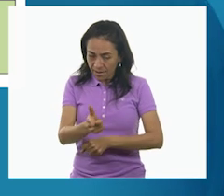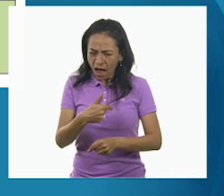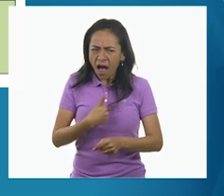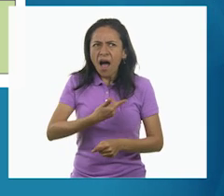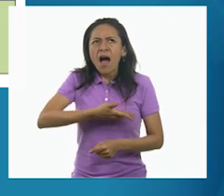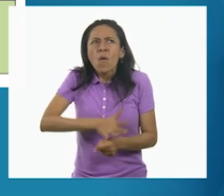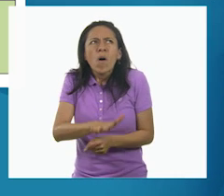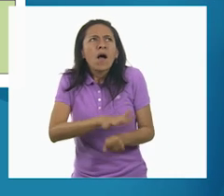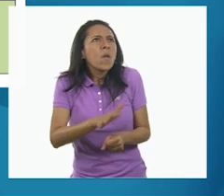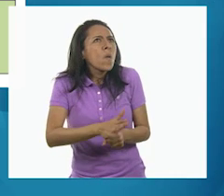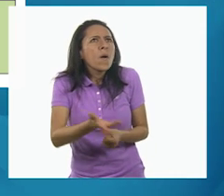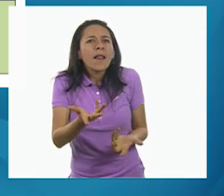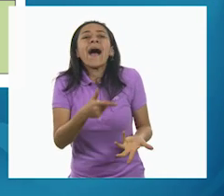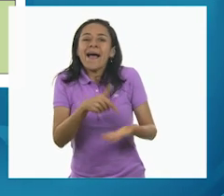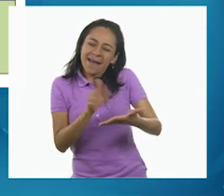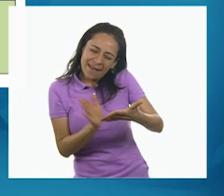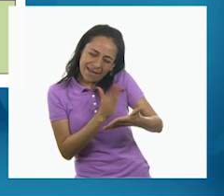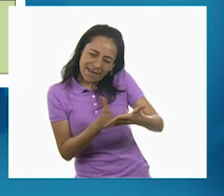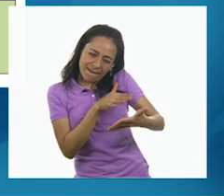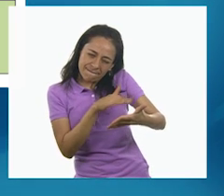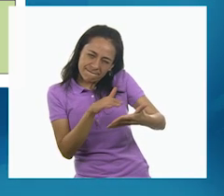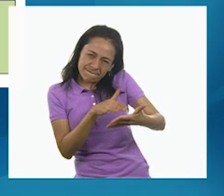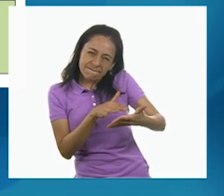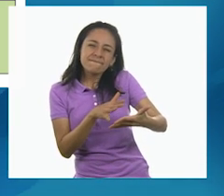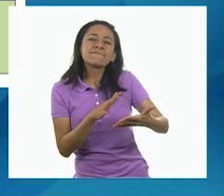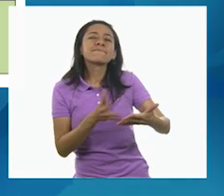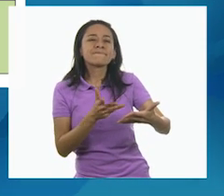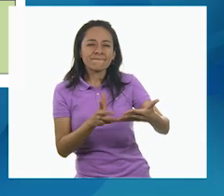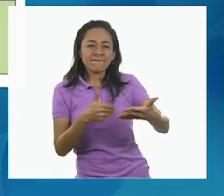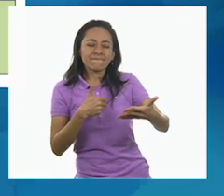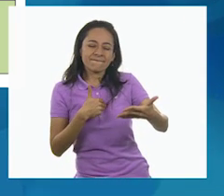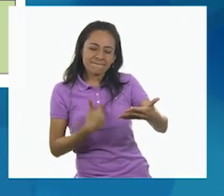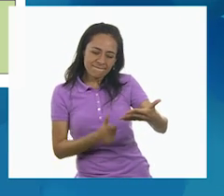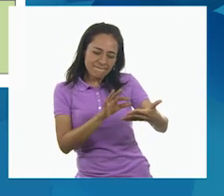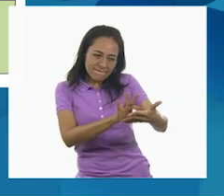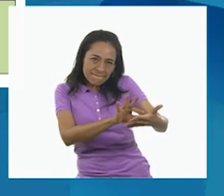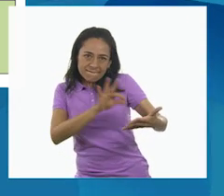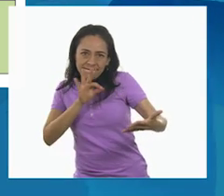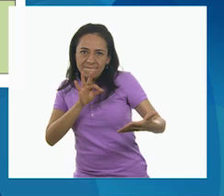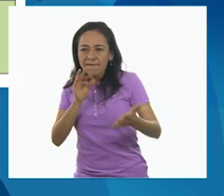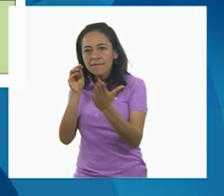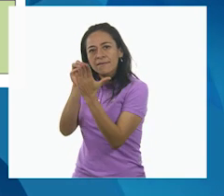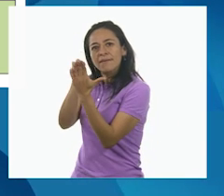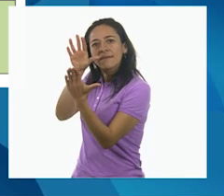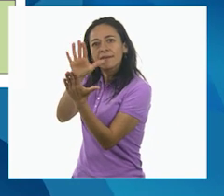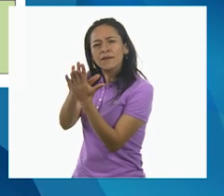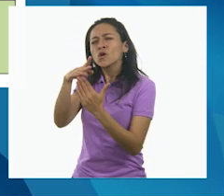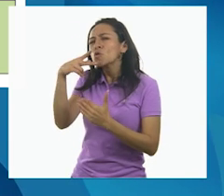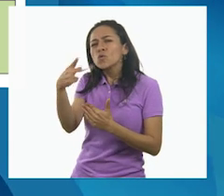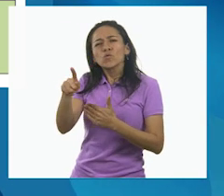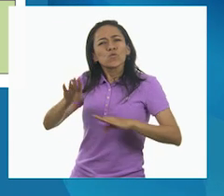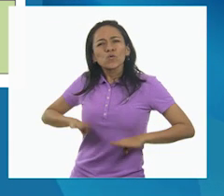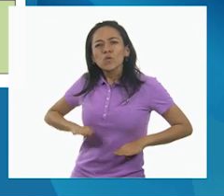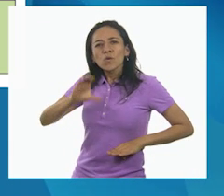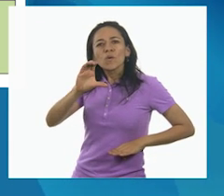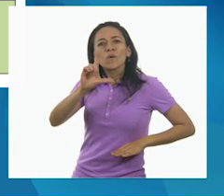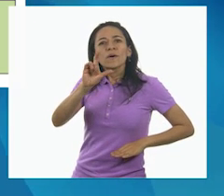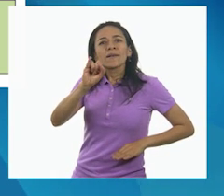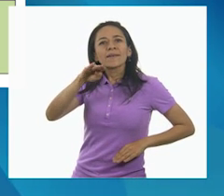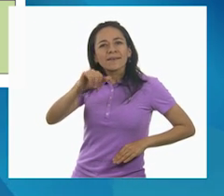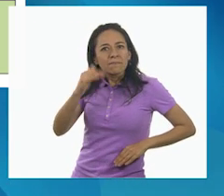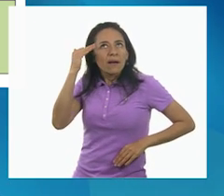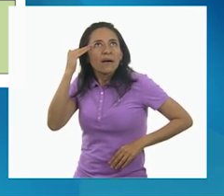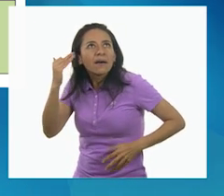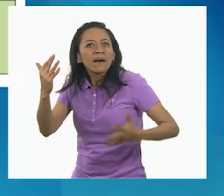y poder establecer de manera muy concreta y resumida cuál sería el clima de Aridoamérica y cuál era la forma de